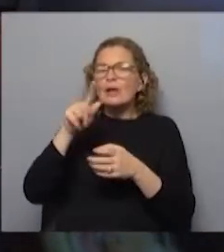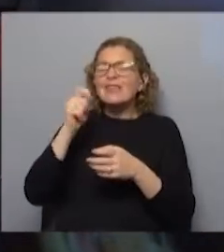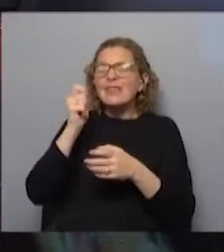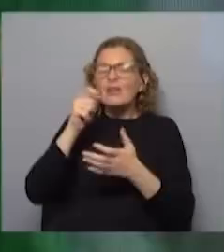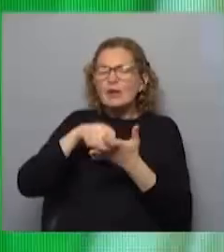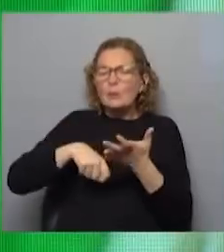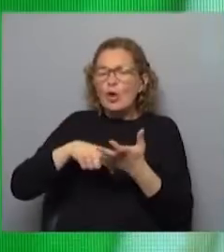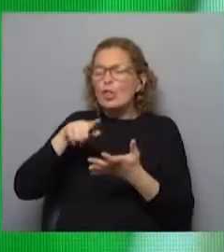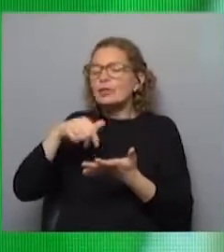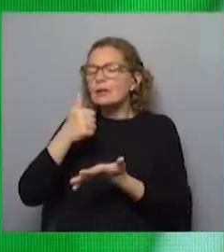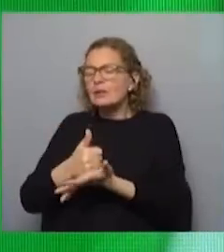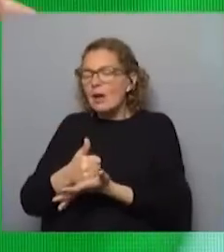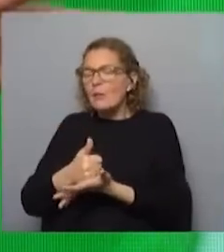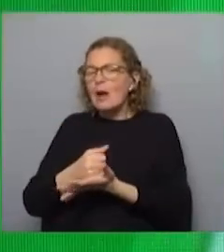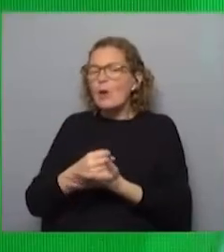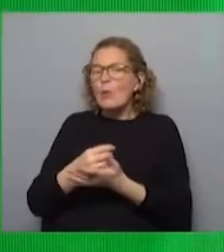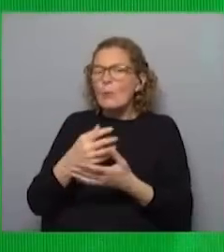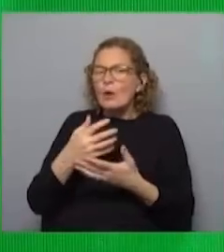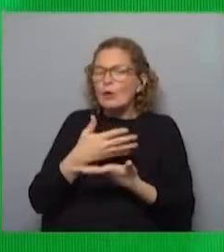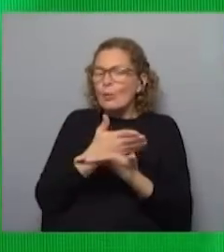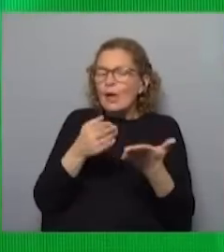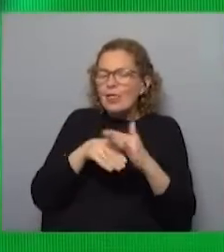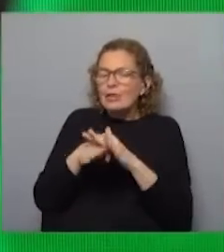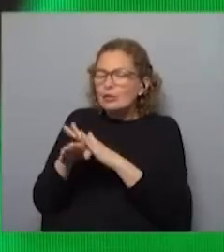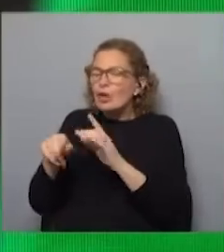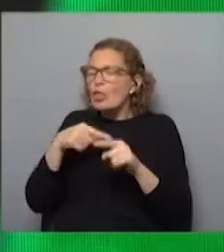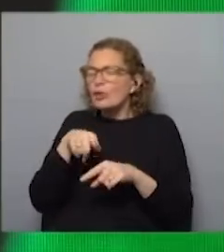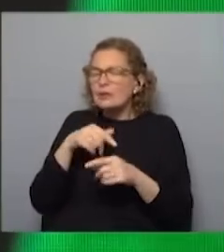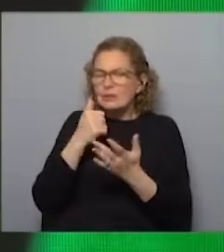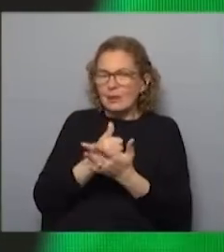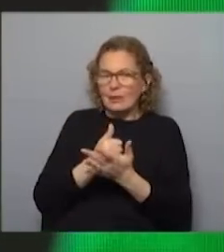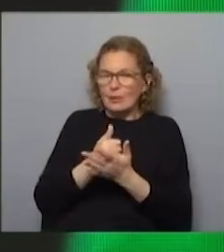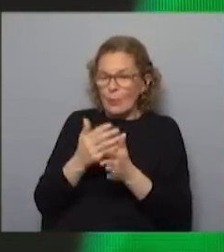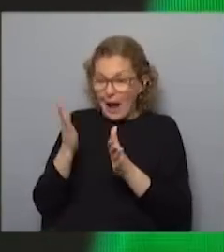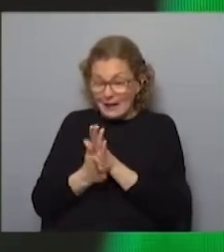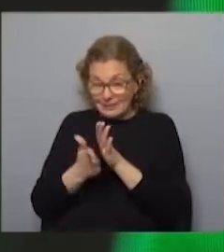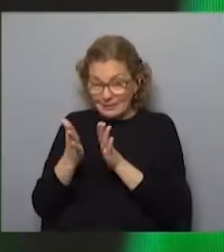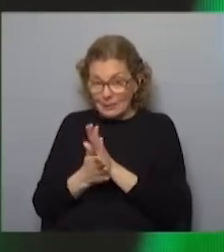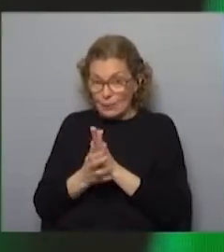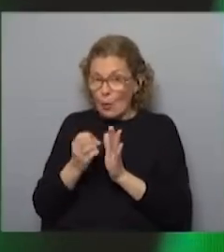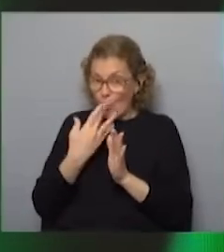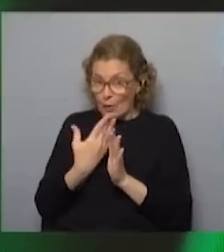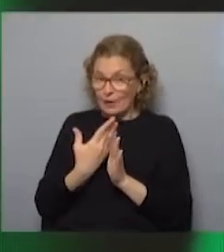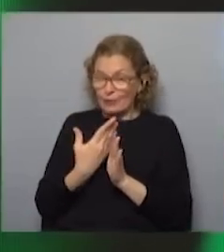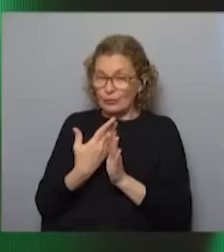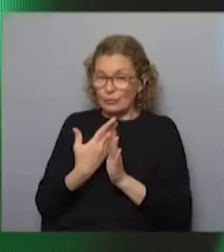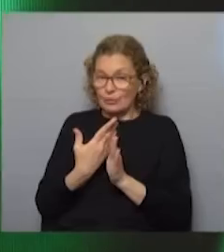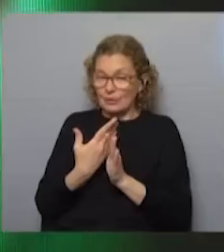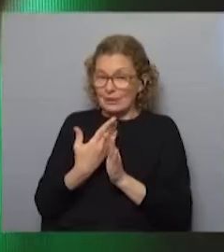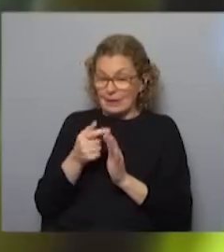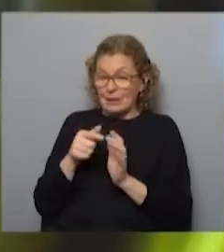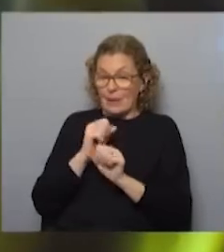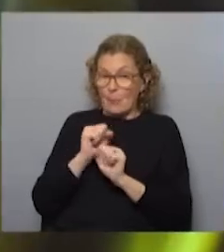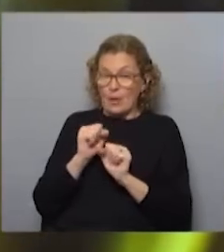En dónde estuvo sí Cuáles eran las redes en las que interactuaba entonces poseer archivos con buenos archivos y con una